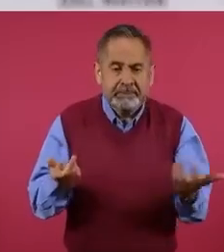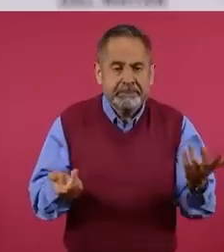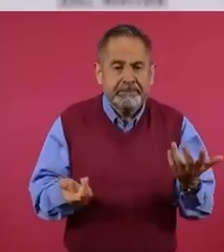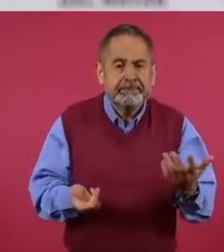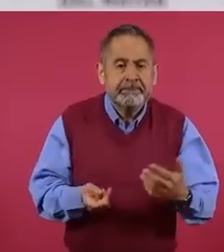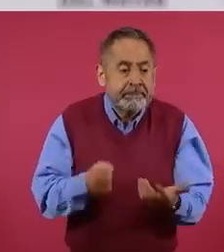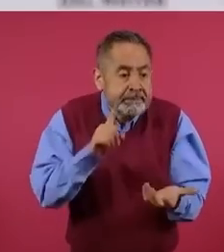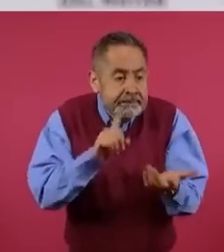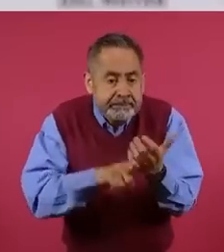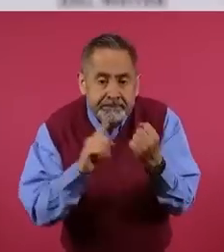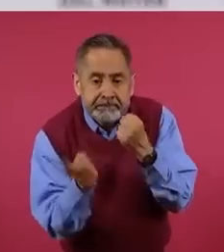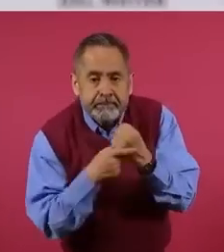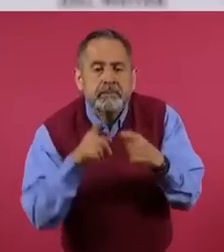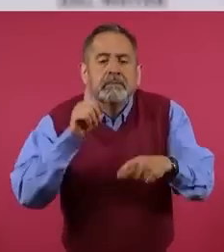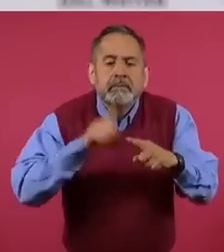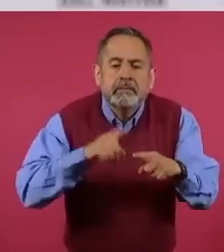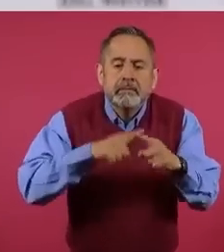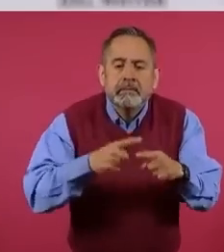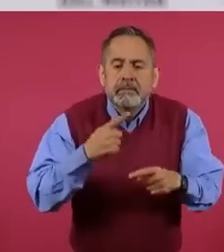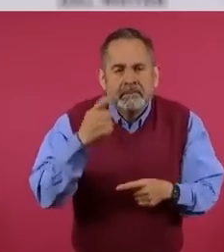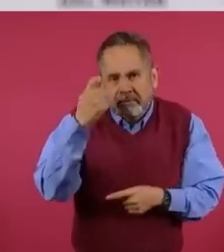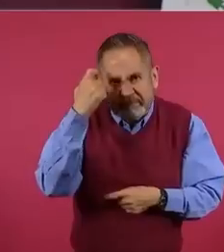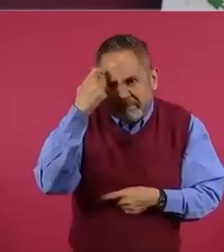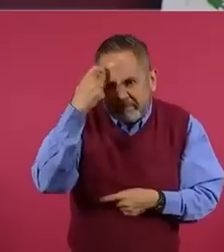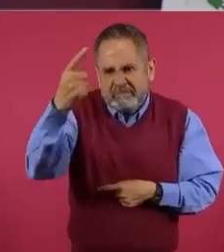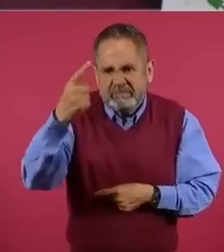lo fraguó,